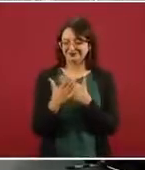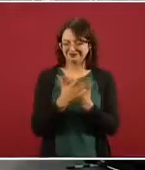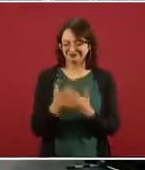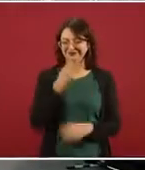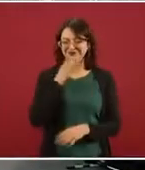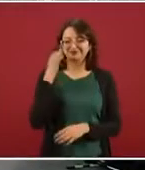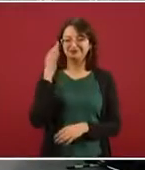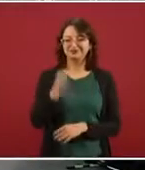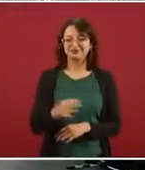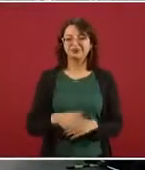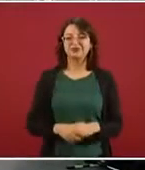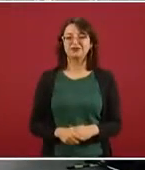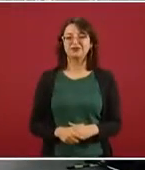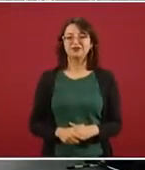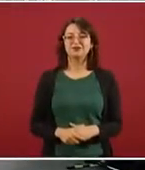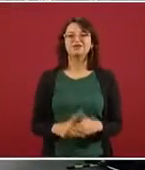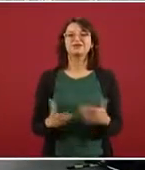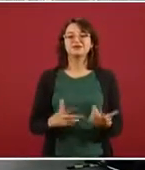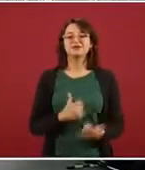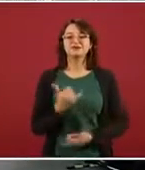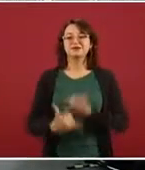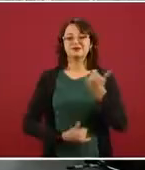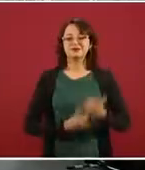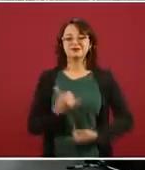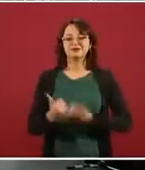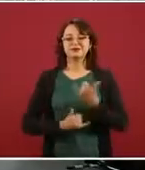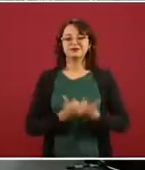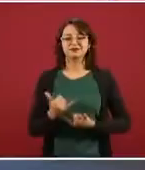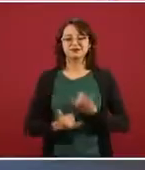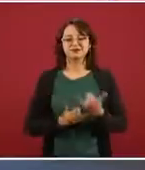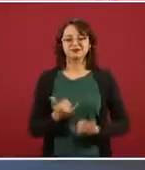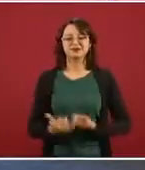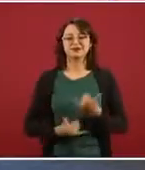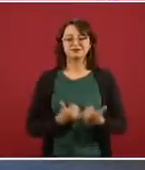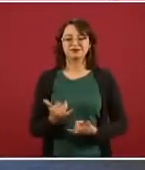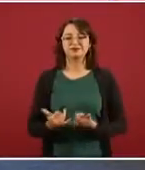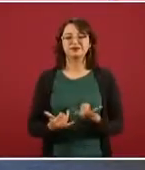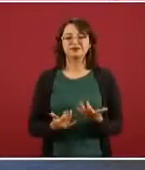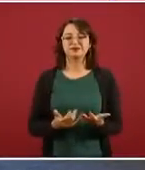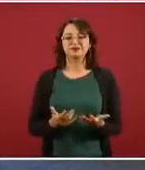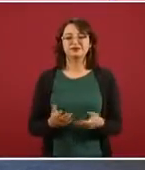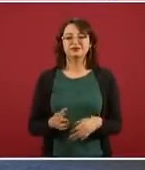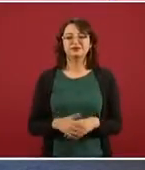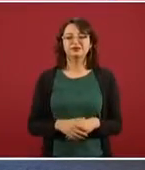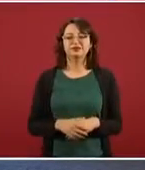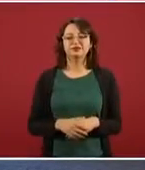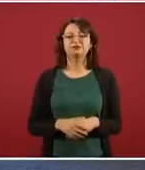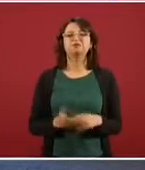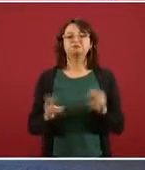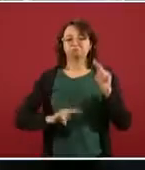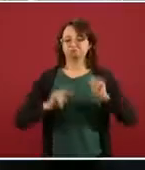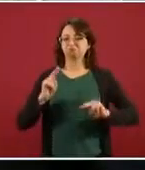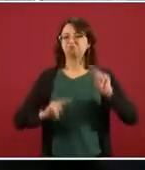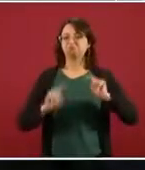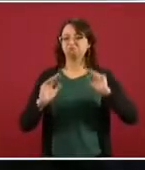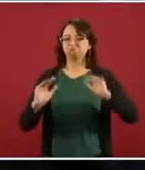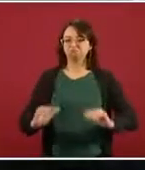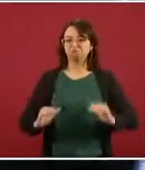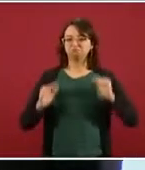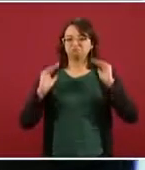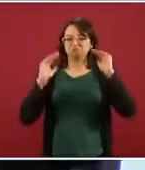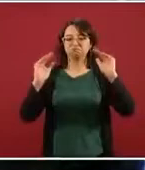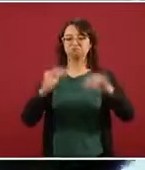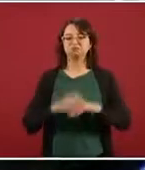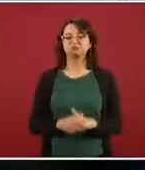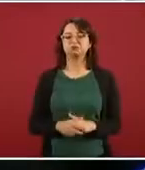Pronto. Y vamos a jugar. Va a haber un juego de muy buen nivel en